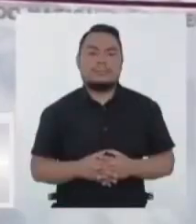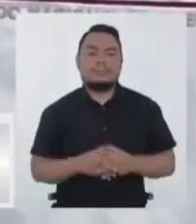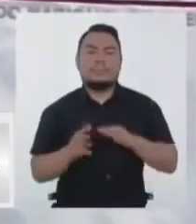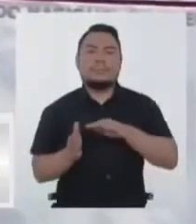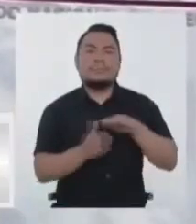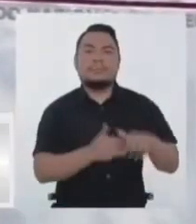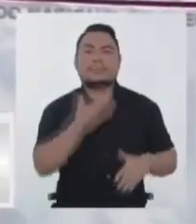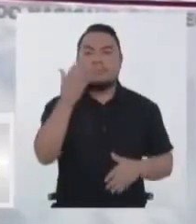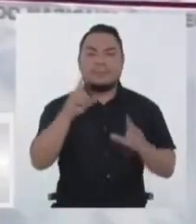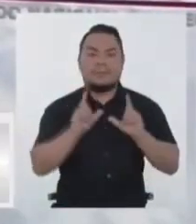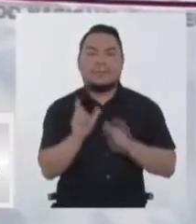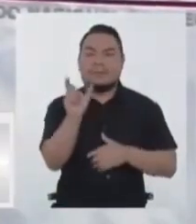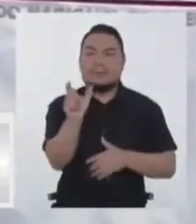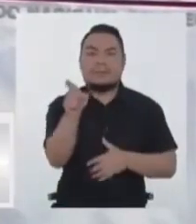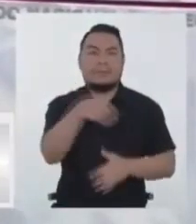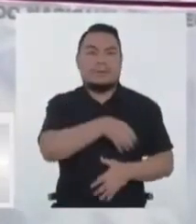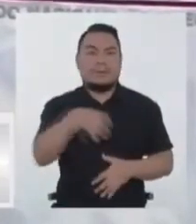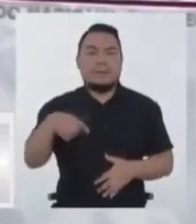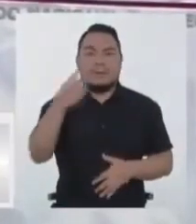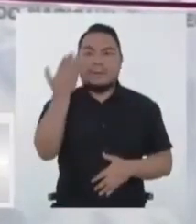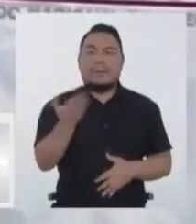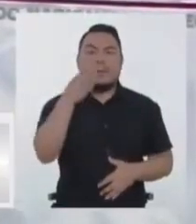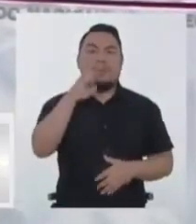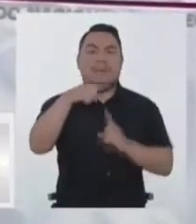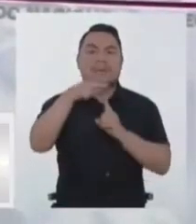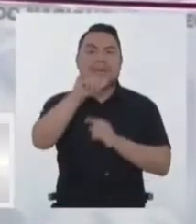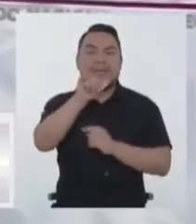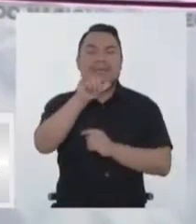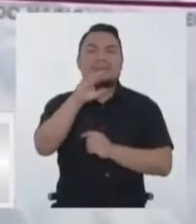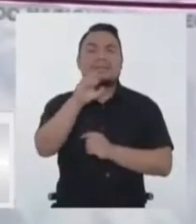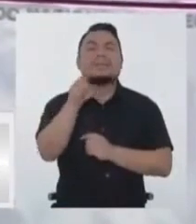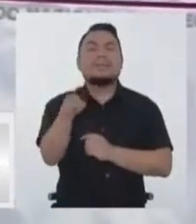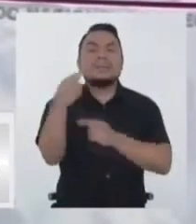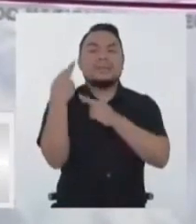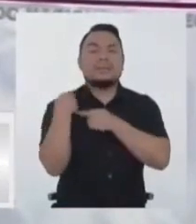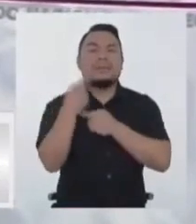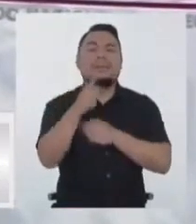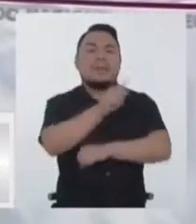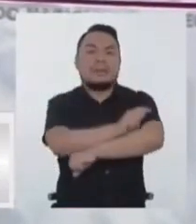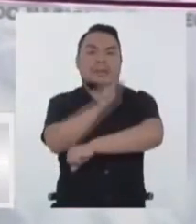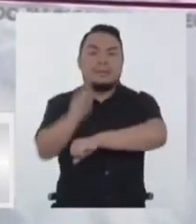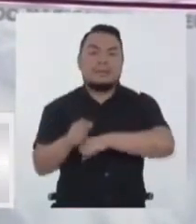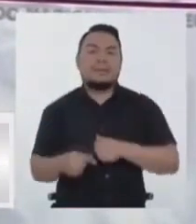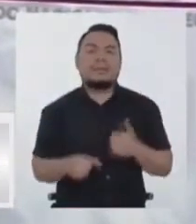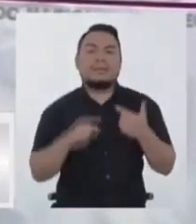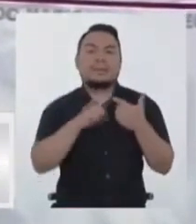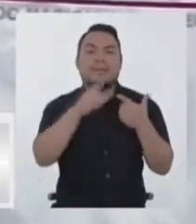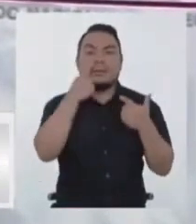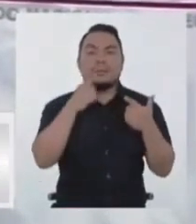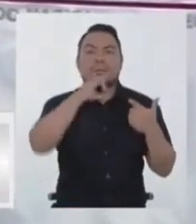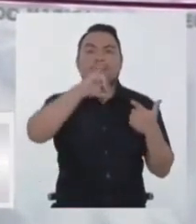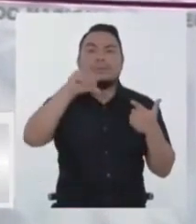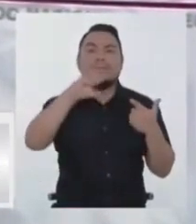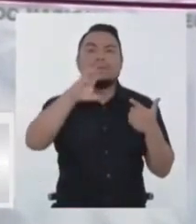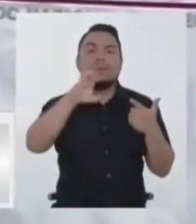26.859. Credenciales de congresistas de la República para la señora Betsy Betsabé Chávez Chino, representante de Tacna. Para el señor